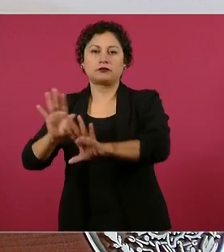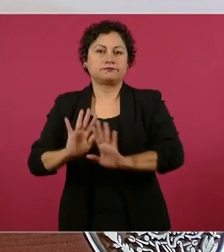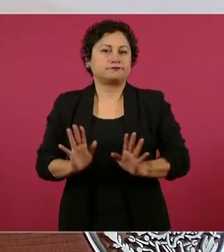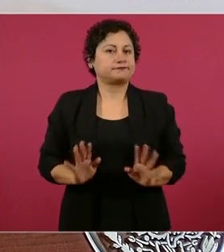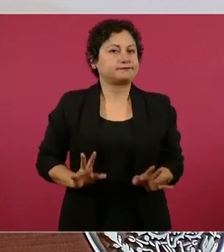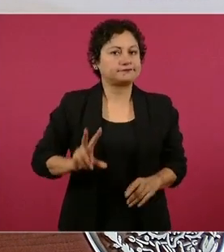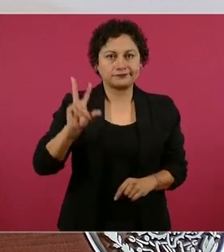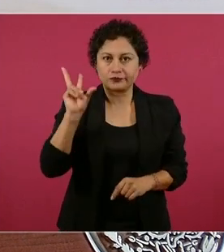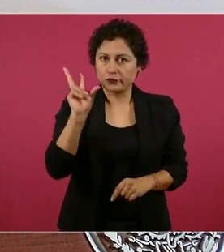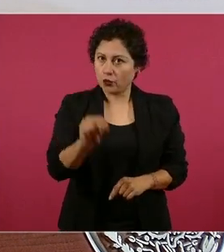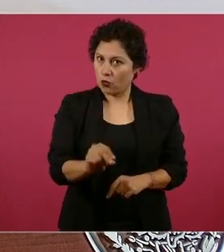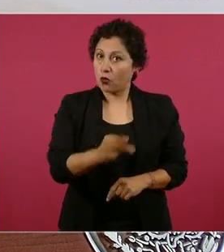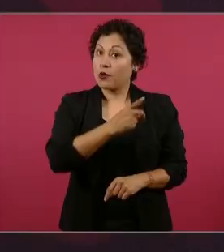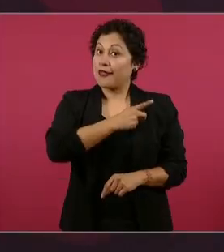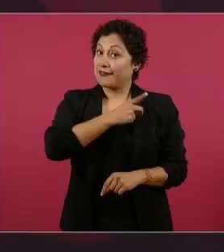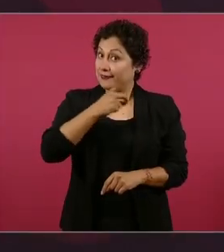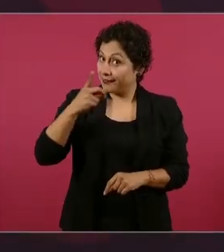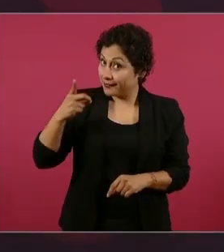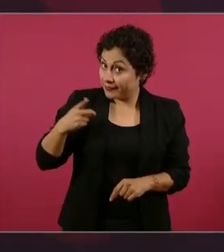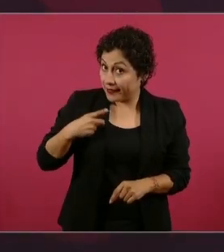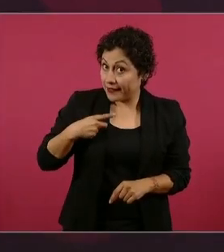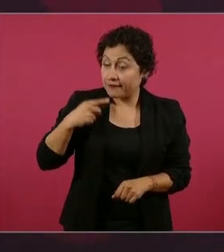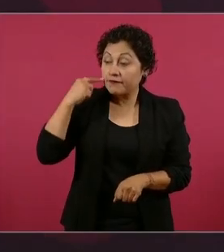sino que se respete la voluntad